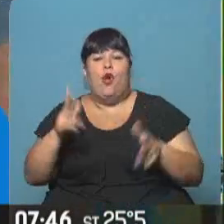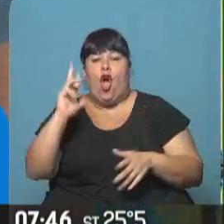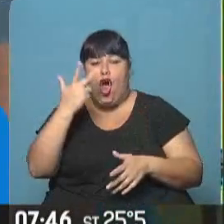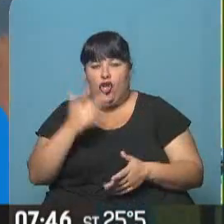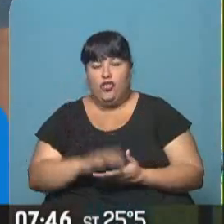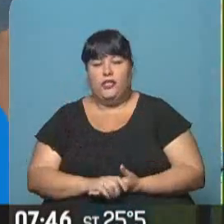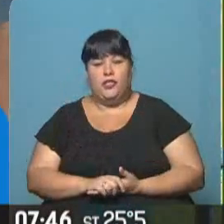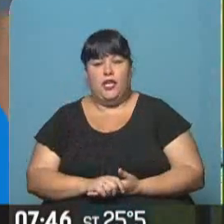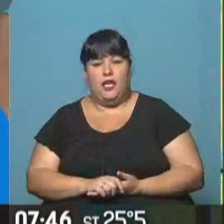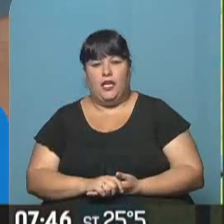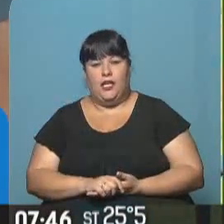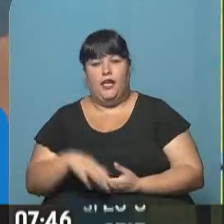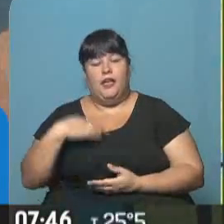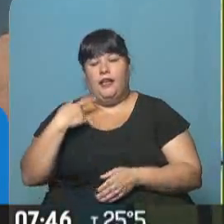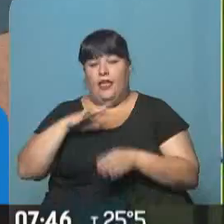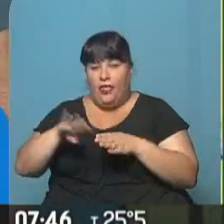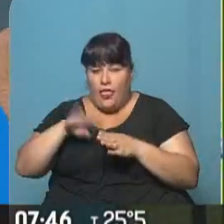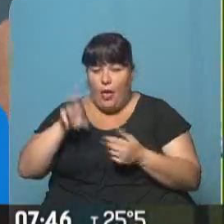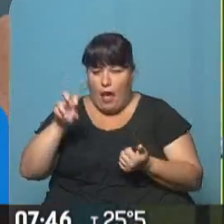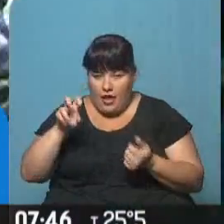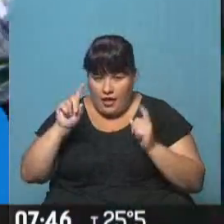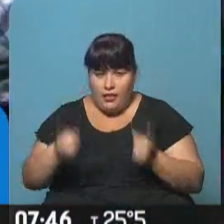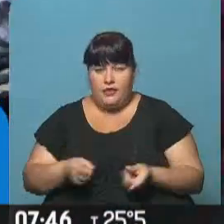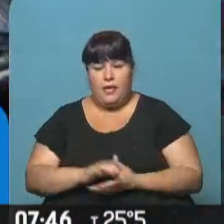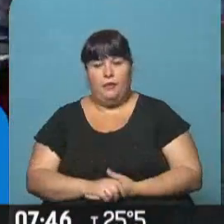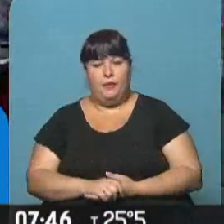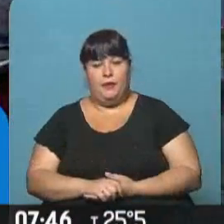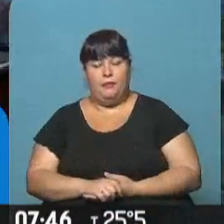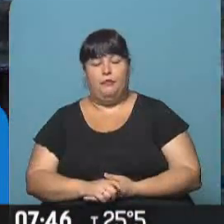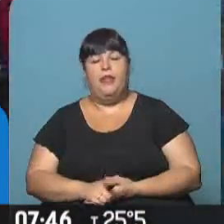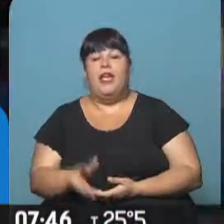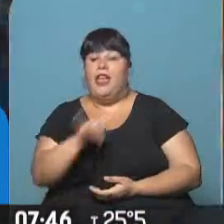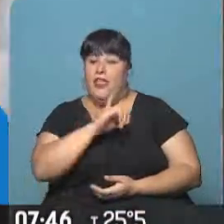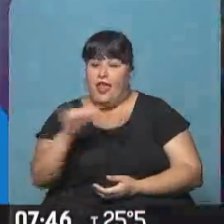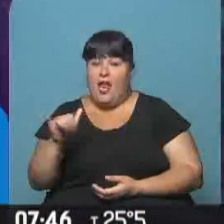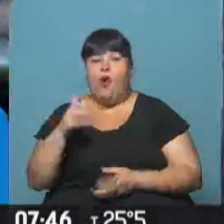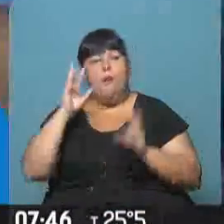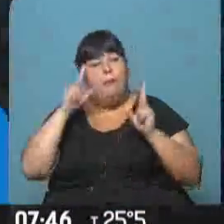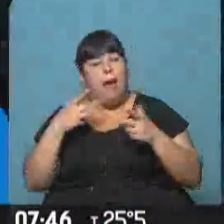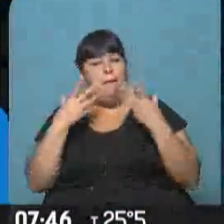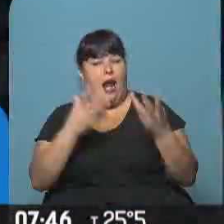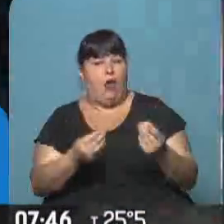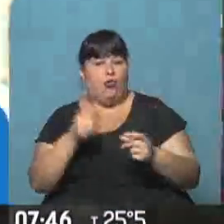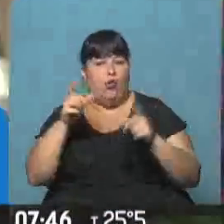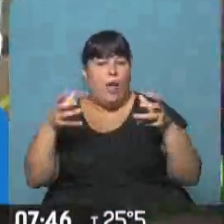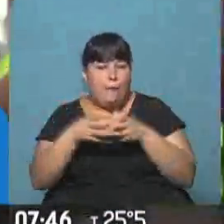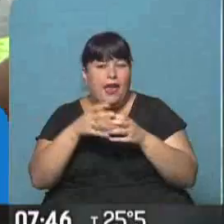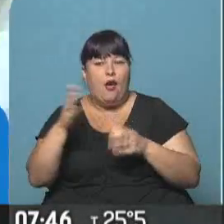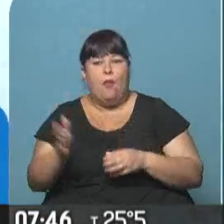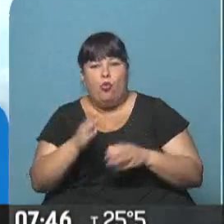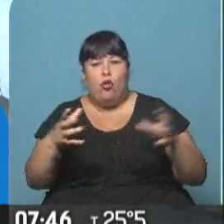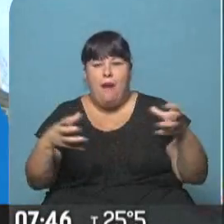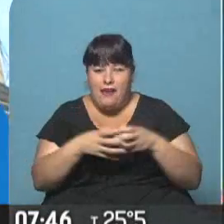y debemos el alquiler también. Denuncian la falta de políticas de ayuda para los pequeños y